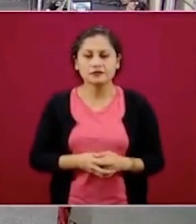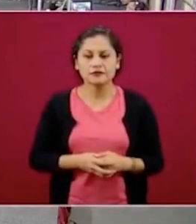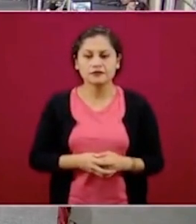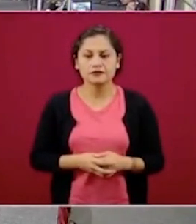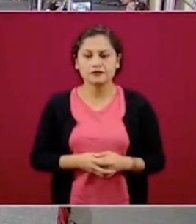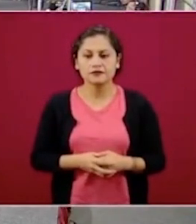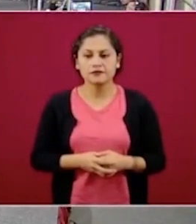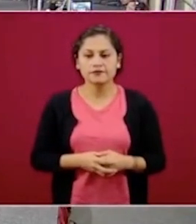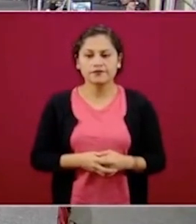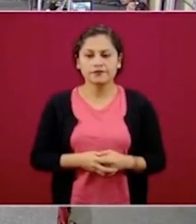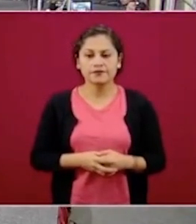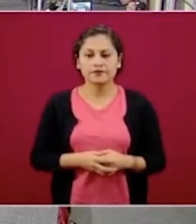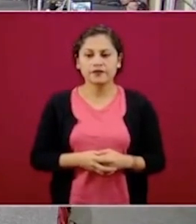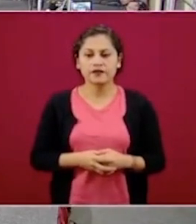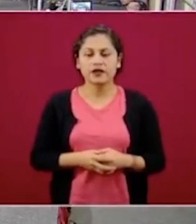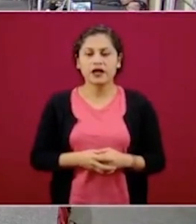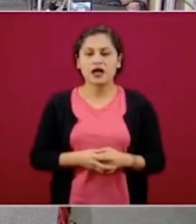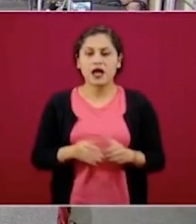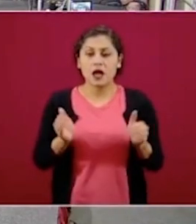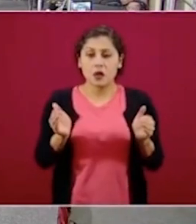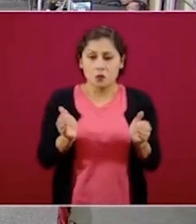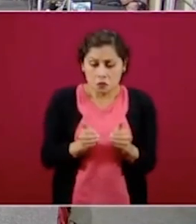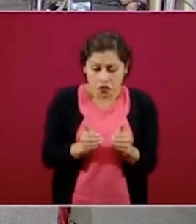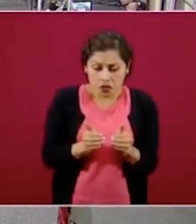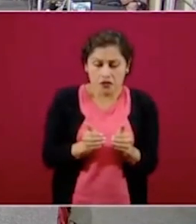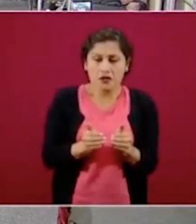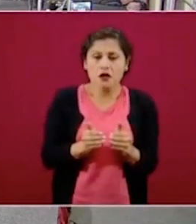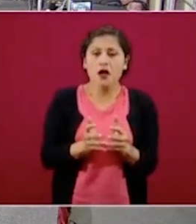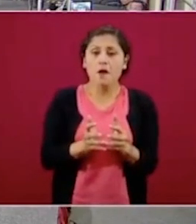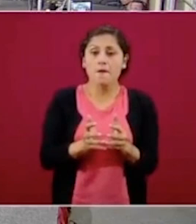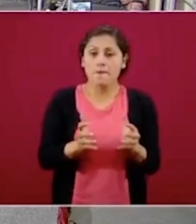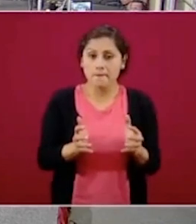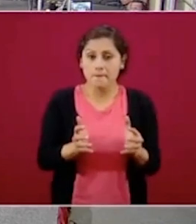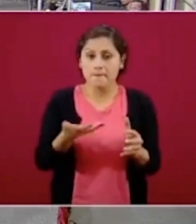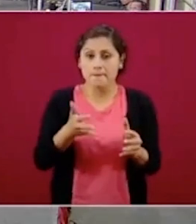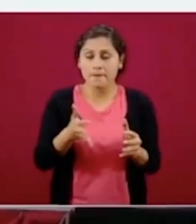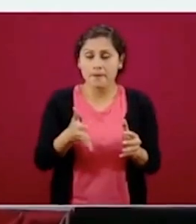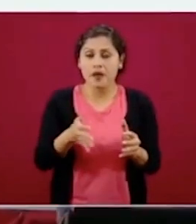De micros y pequeñas, 1%. Y de Canadá,